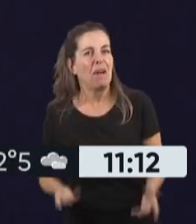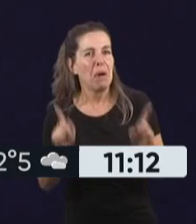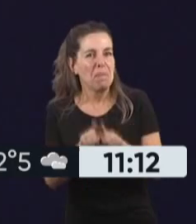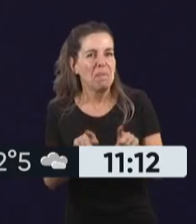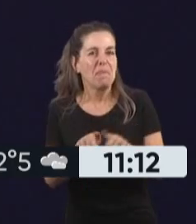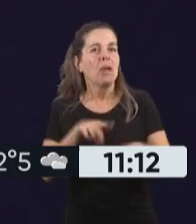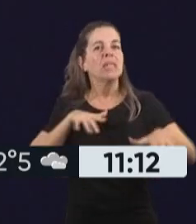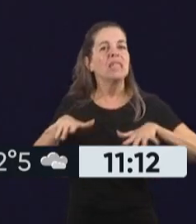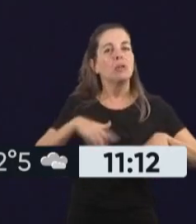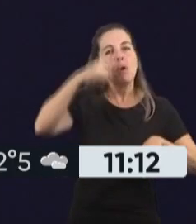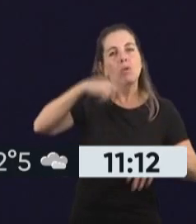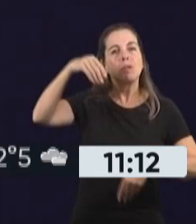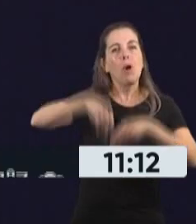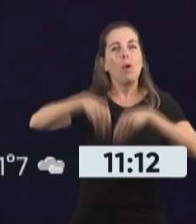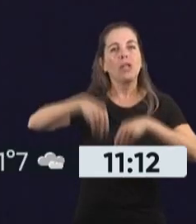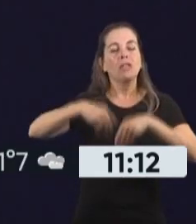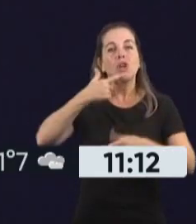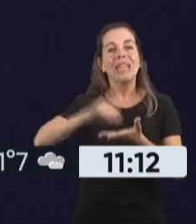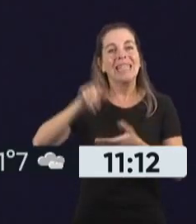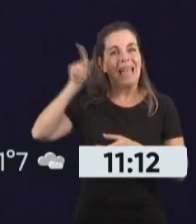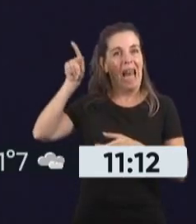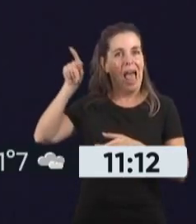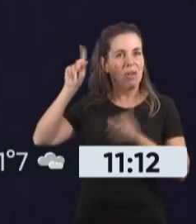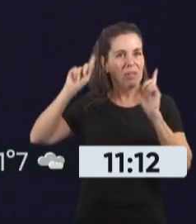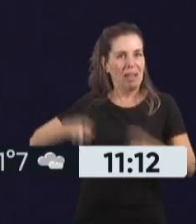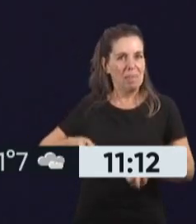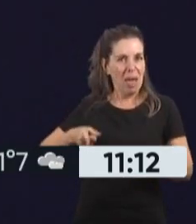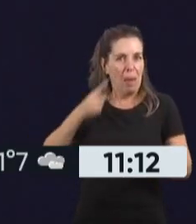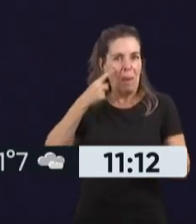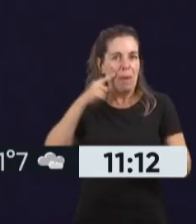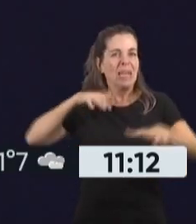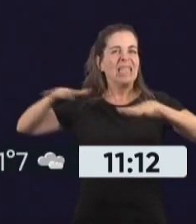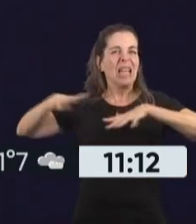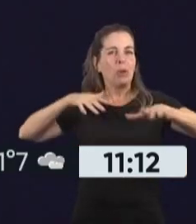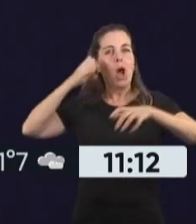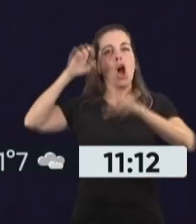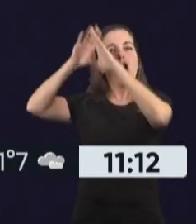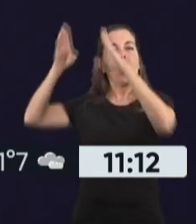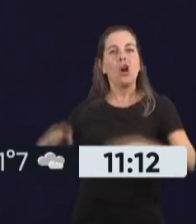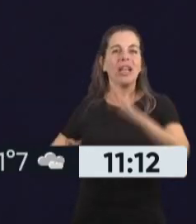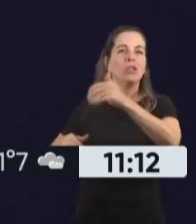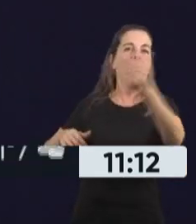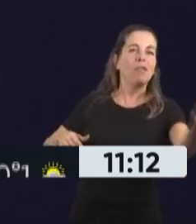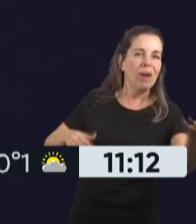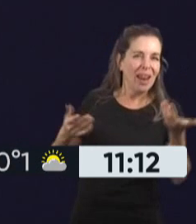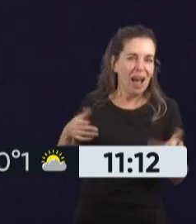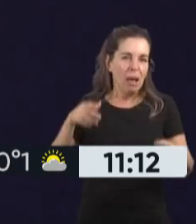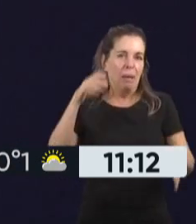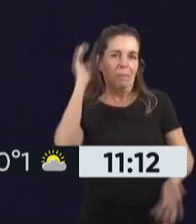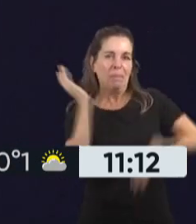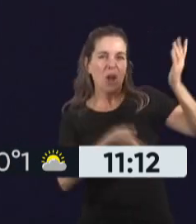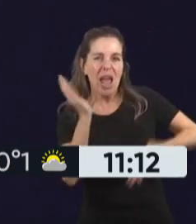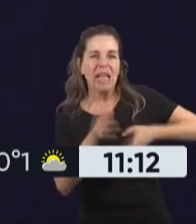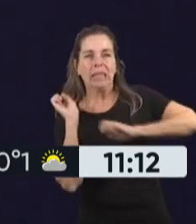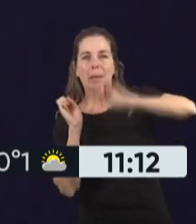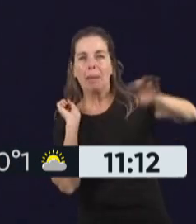Congreso, en la última votación en el Senado, que todos vimos el desastre que ha hecho parte de la política en la calle tratando de frenar a